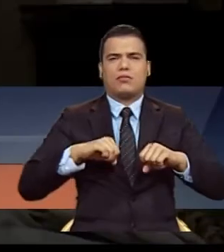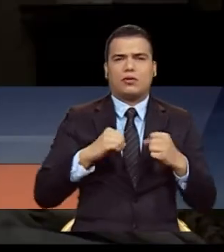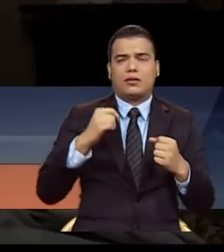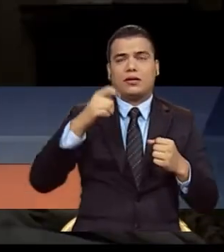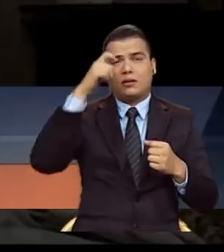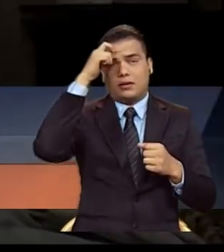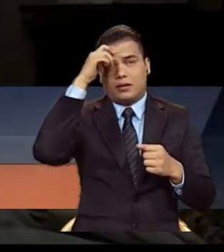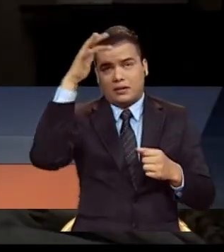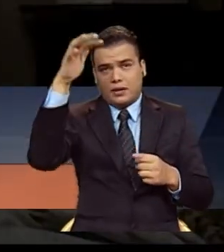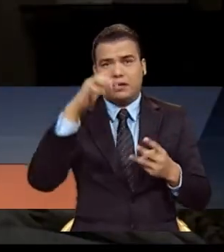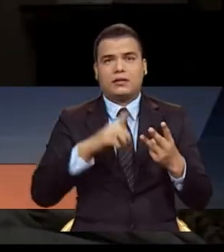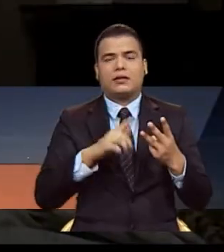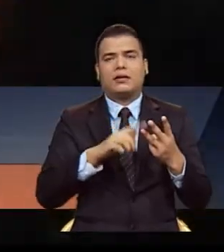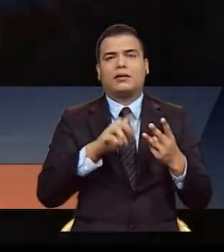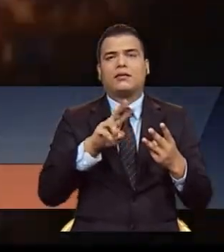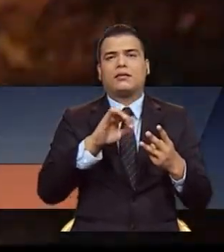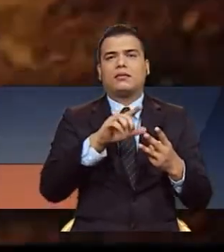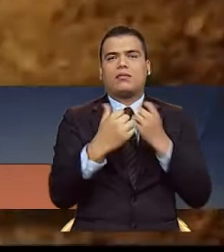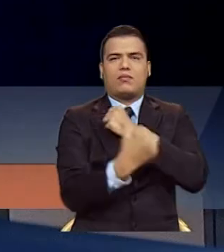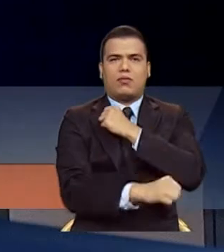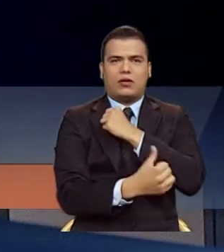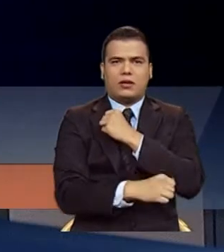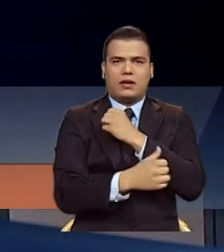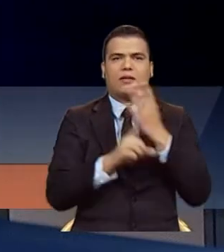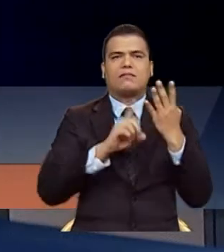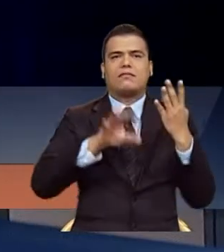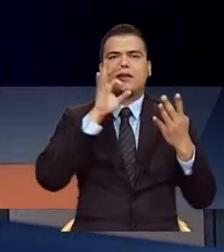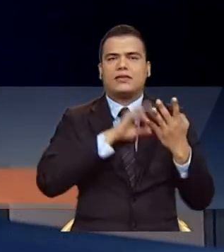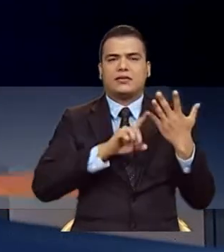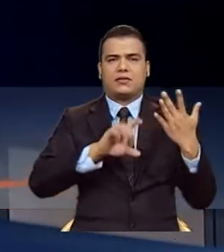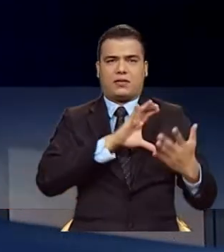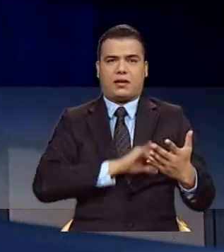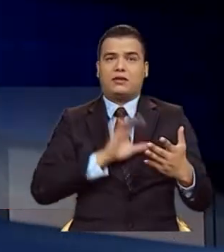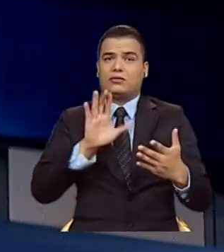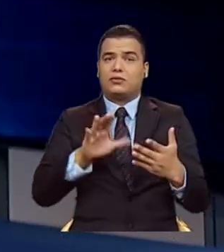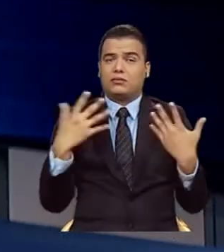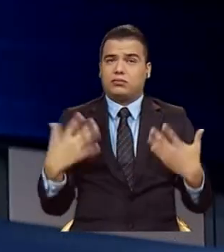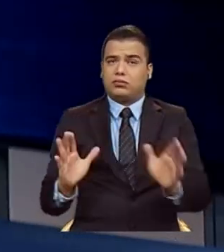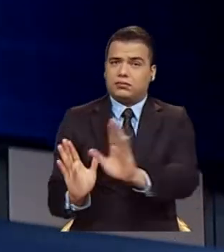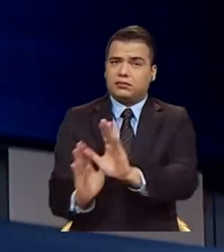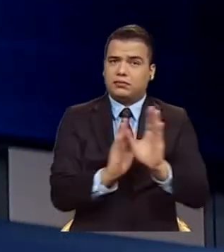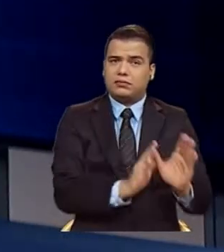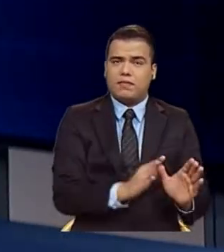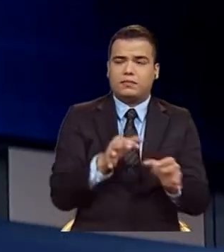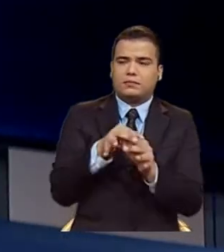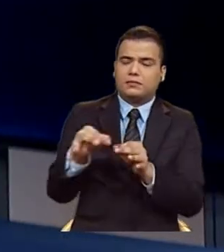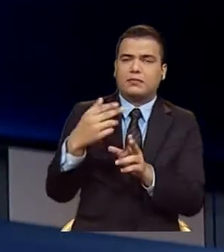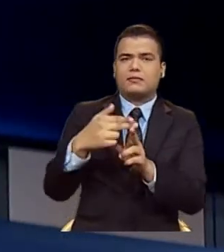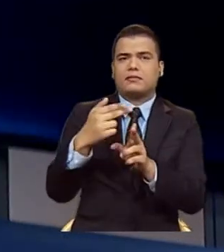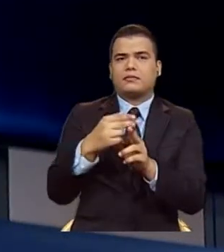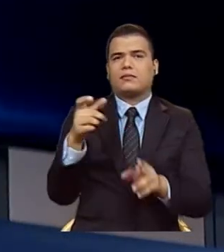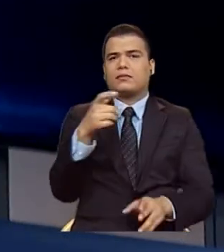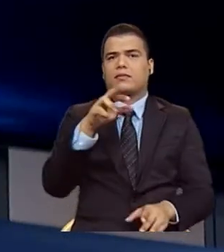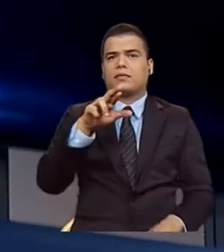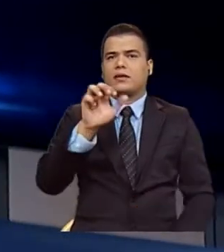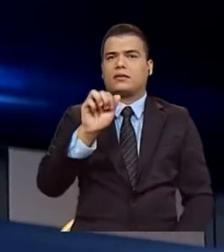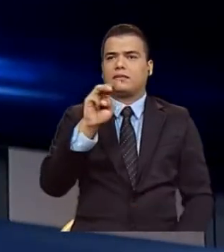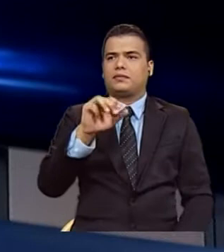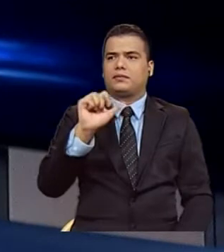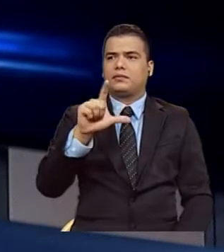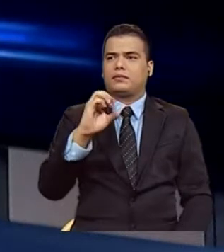de Leyva, Villavicencio y Cali. Y en hechos nacionales, Gramalote es un municipio de norte de Santander